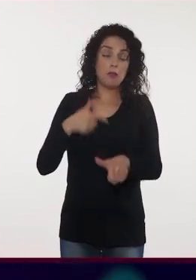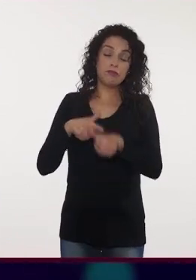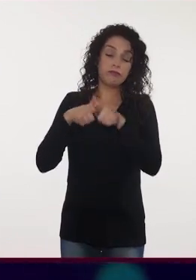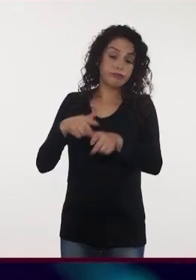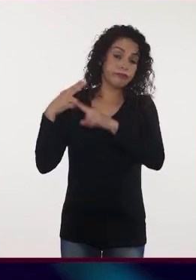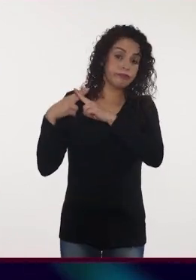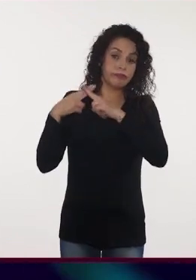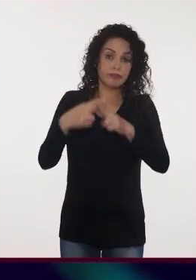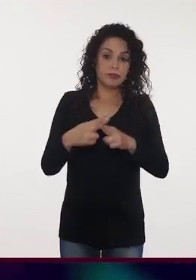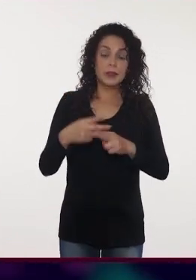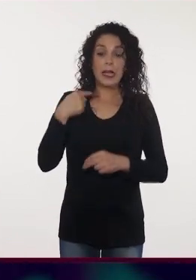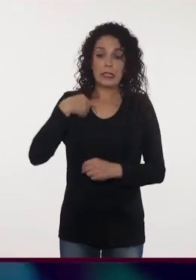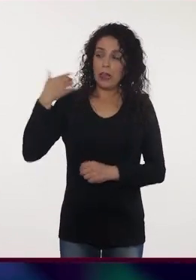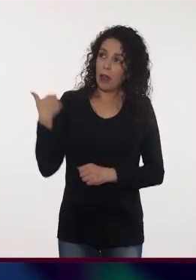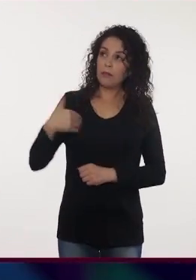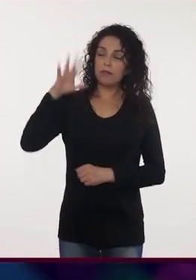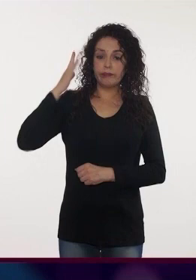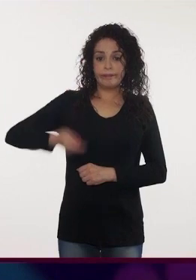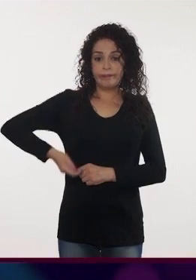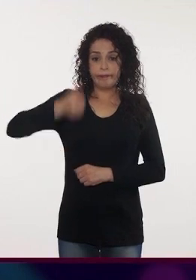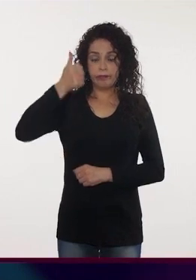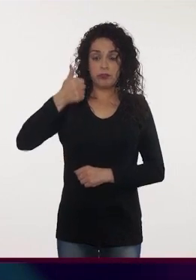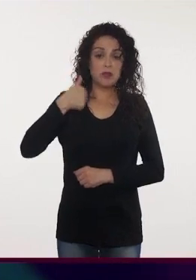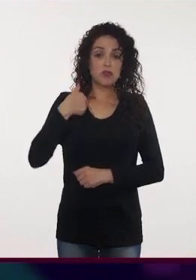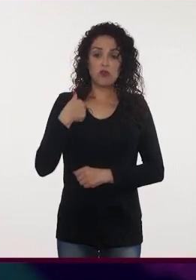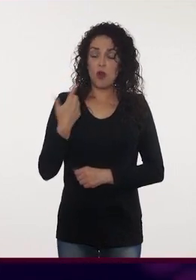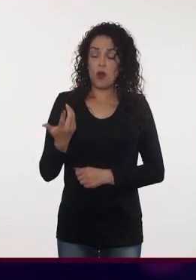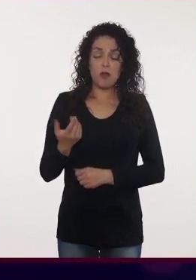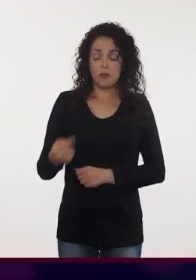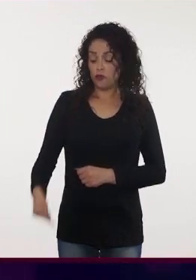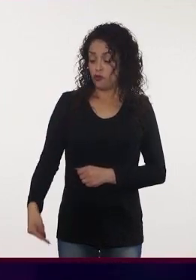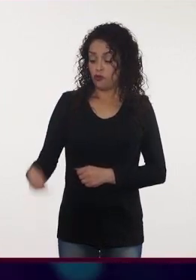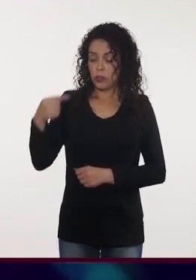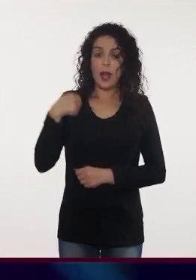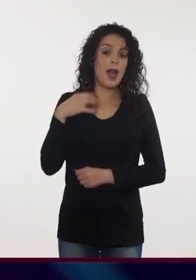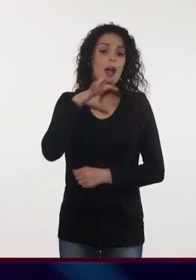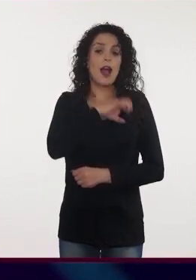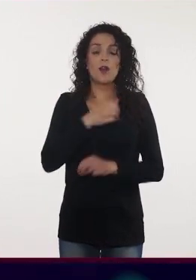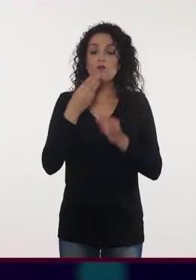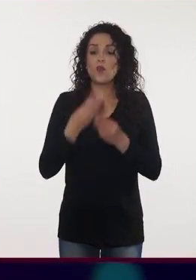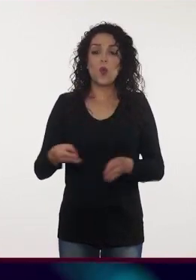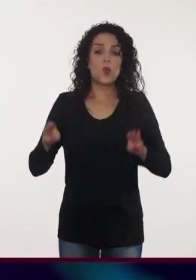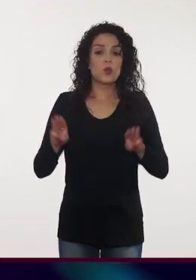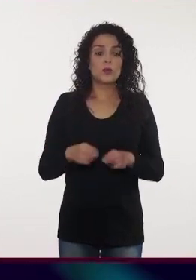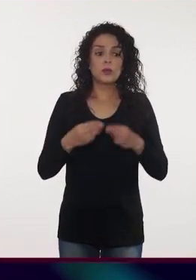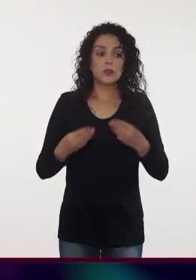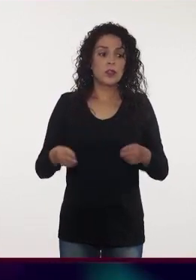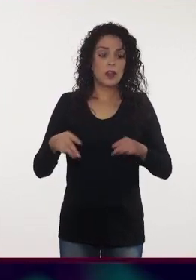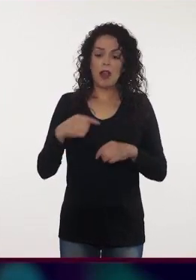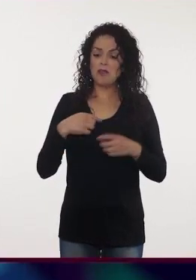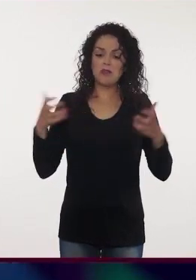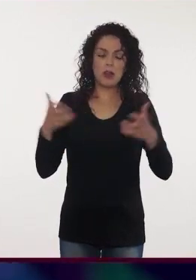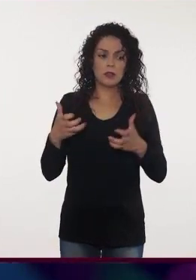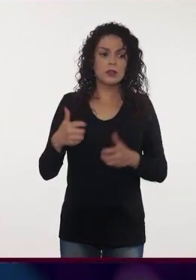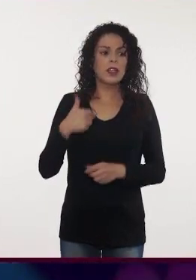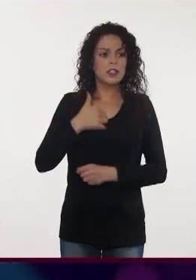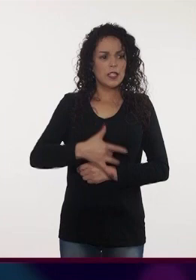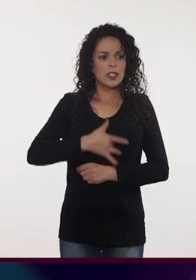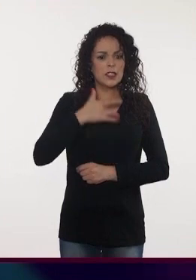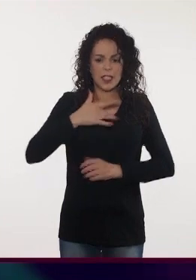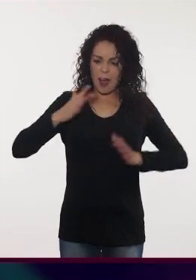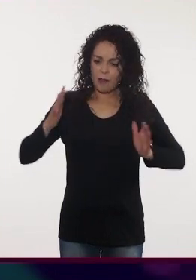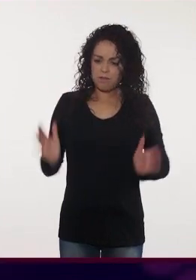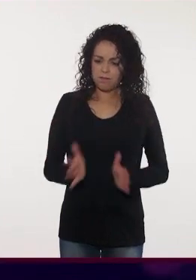en un principio soy músico desde pequeño. Entonces, bueno, lo que me motivó mucho